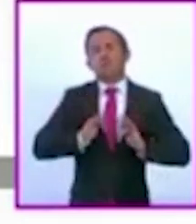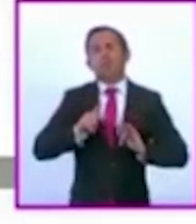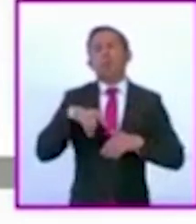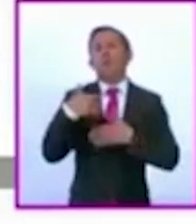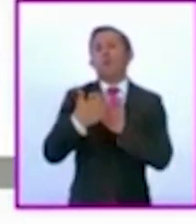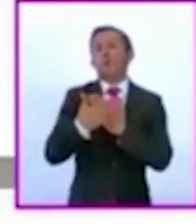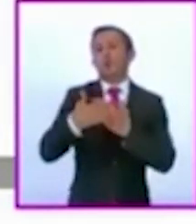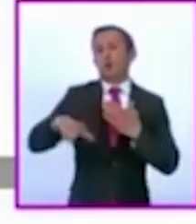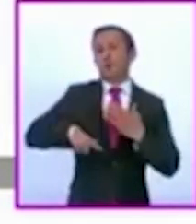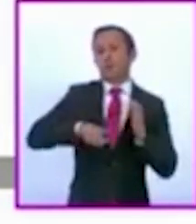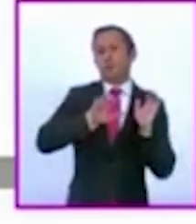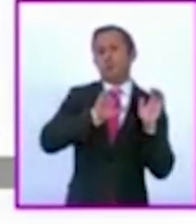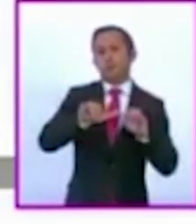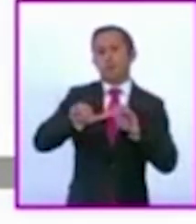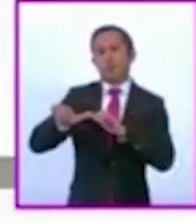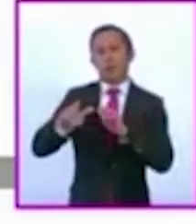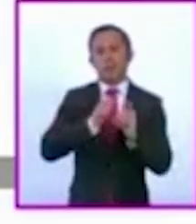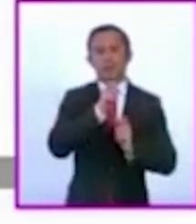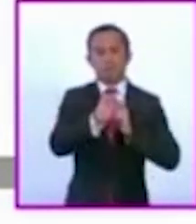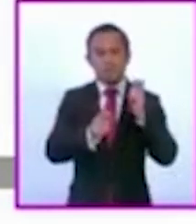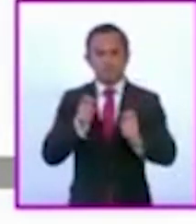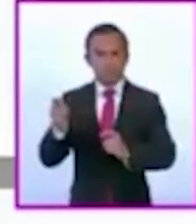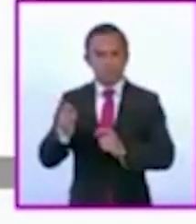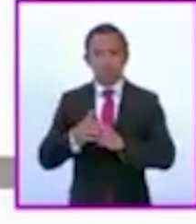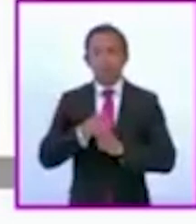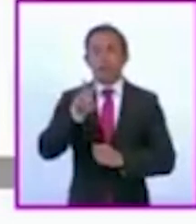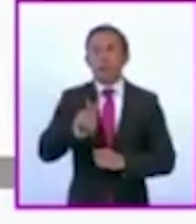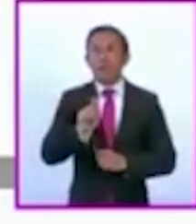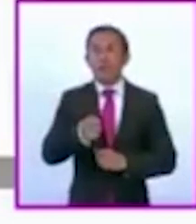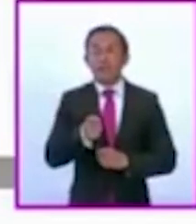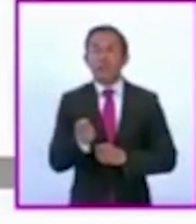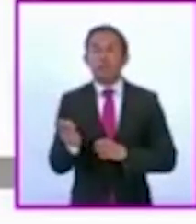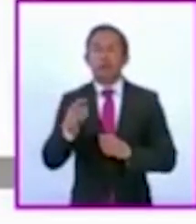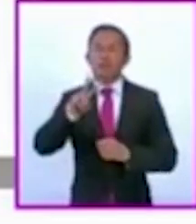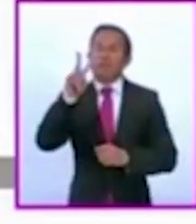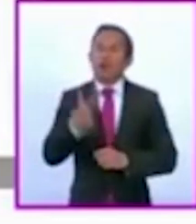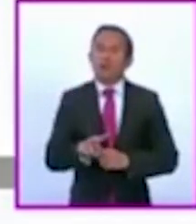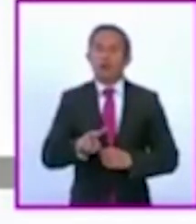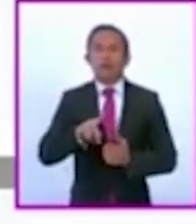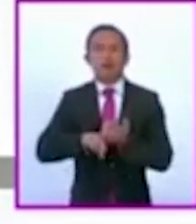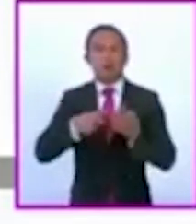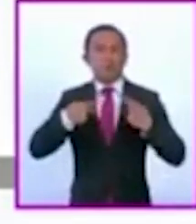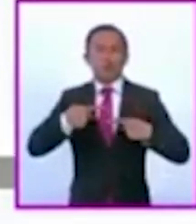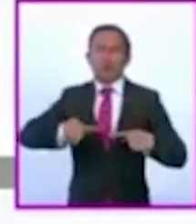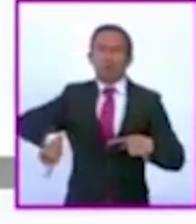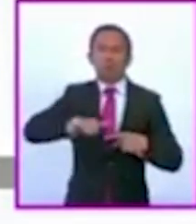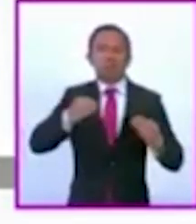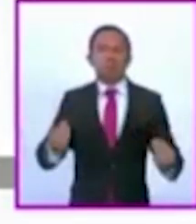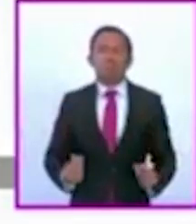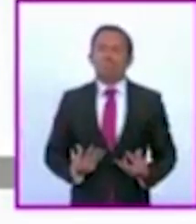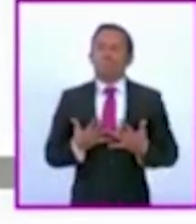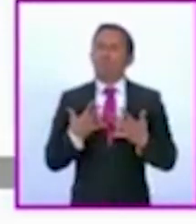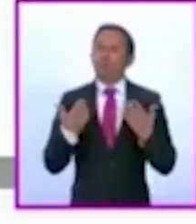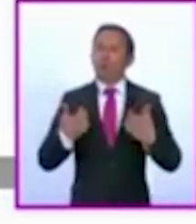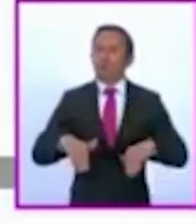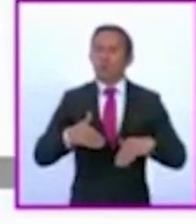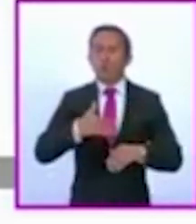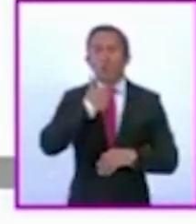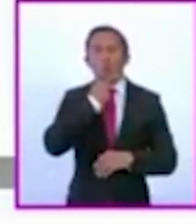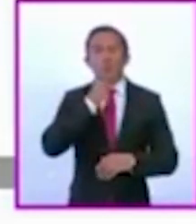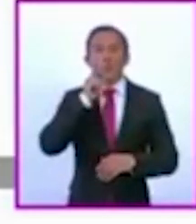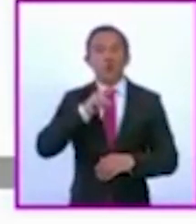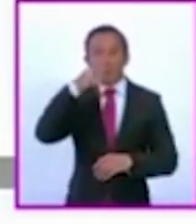política se trató de una auténtica fiesta ciudadana en la que las y los mexicanos reivindicamos